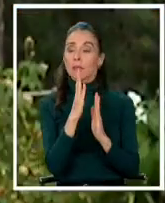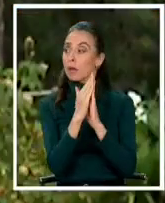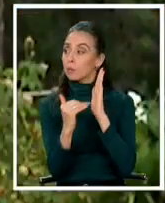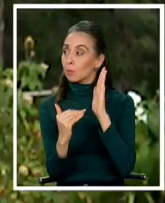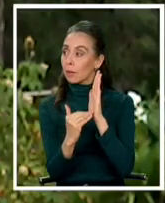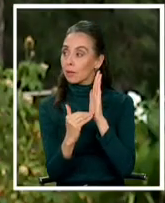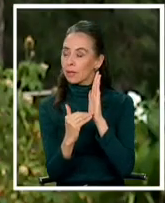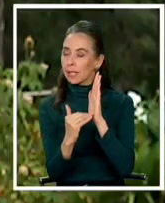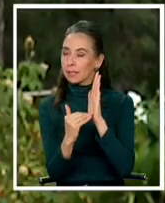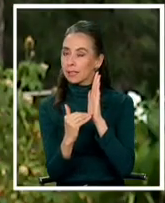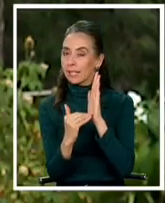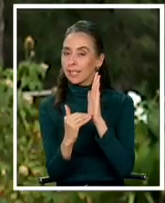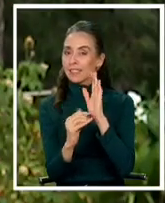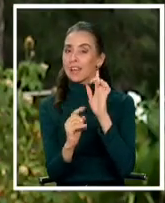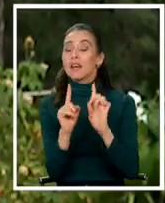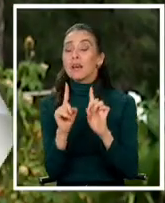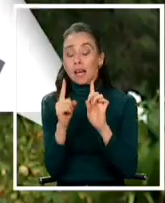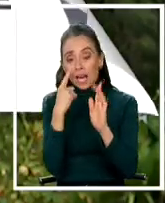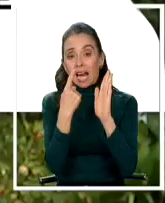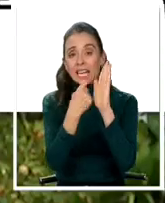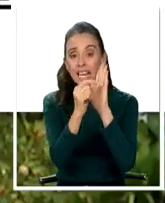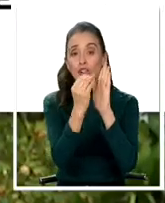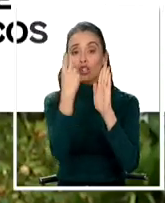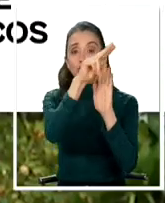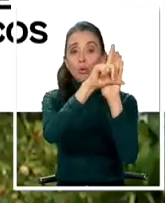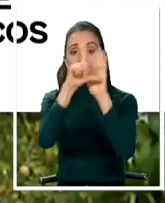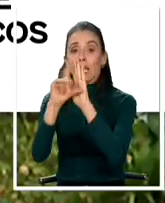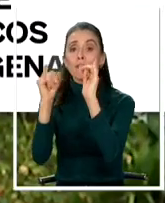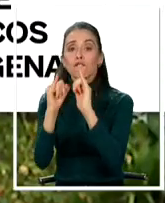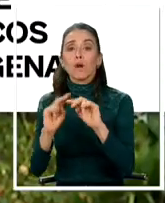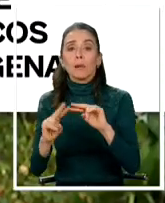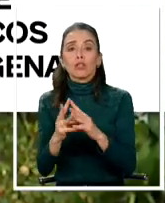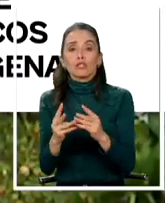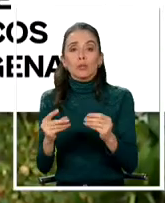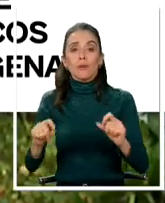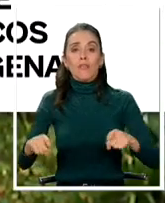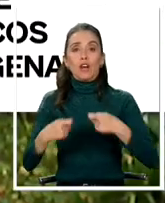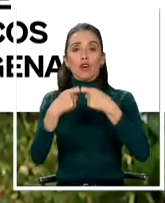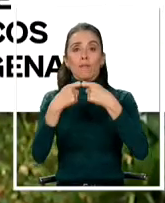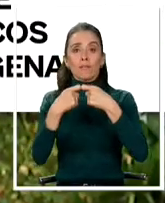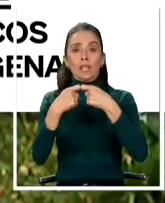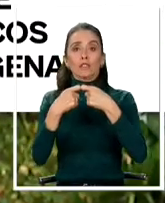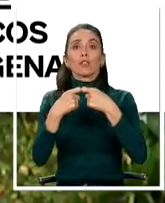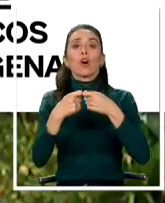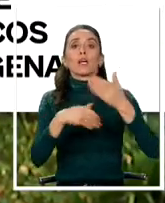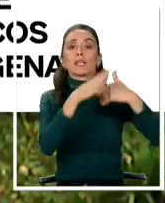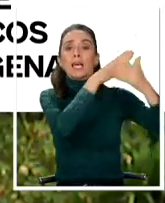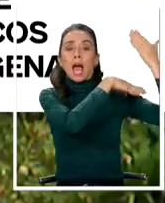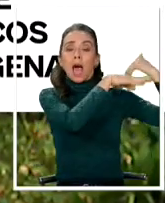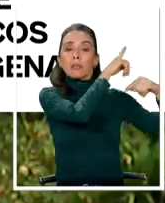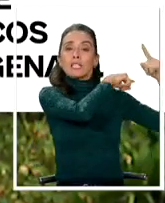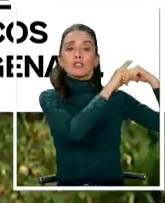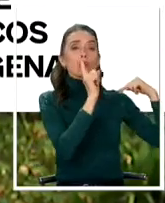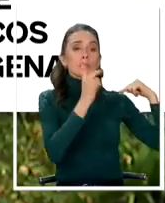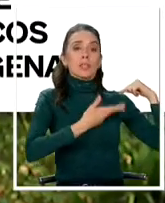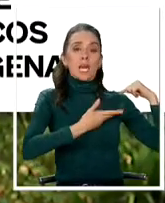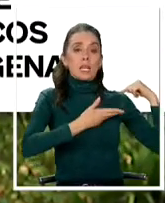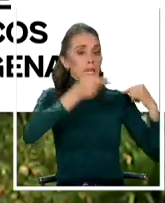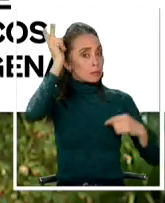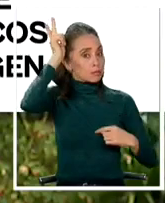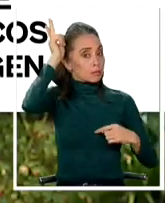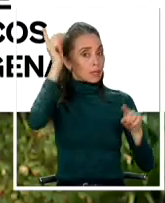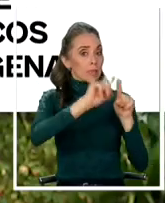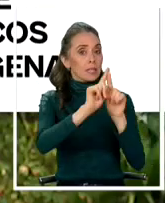zelanda de alguna manera reconocen las formas de resolución de conflictos que tienen o que han tenido históricamente o ancestralmente